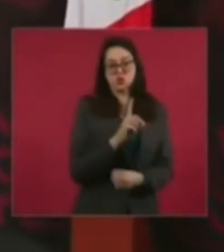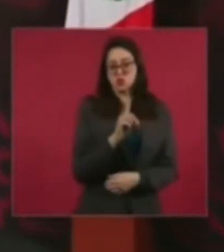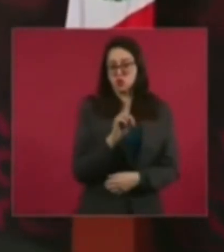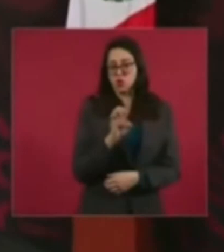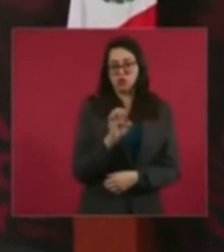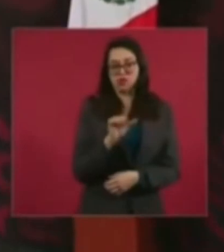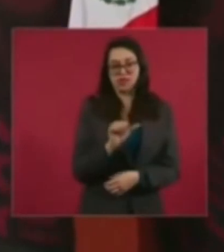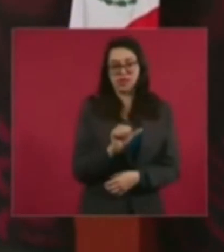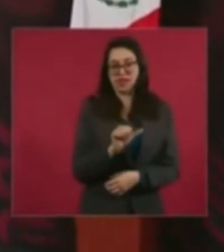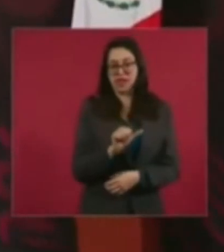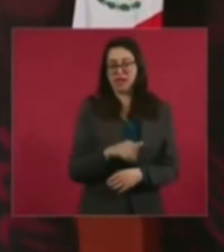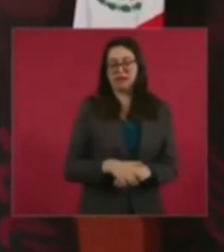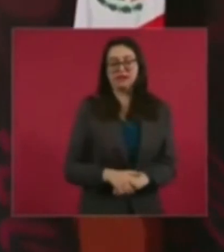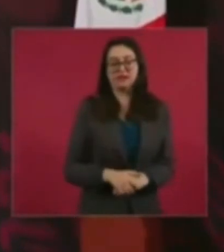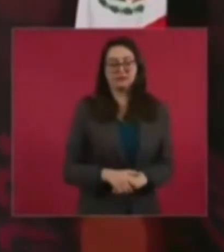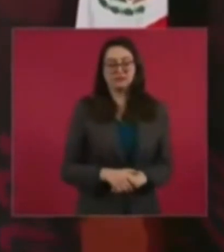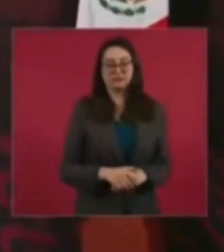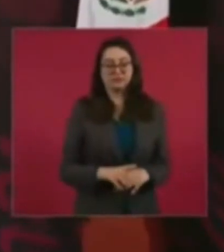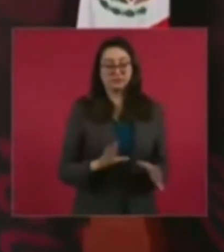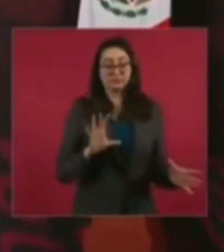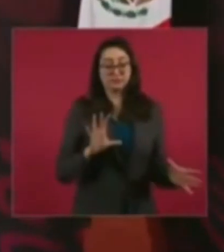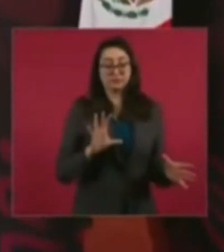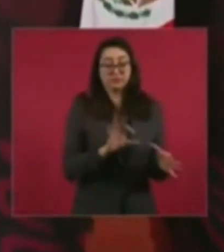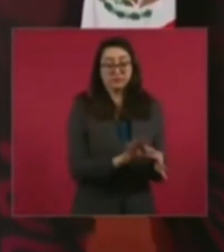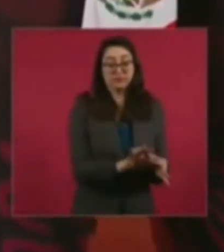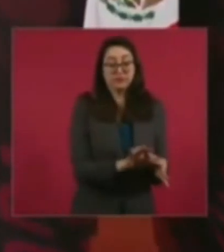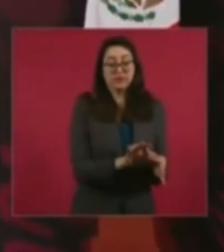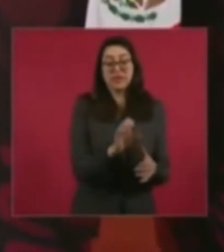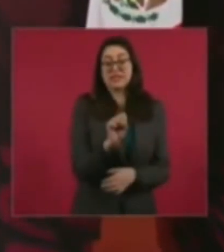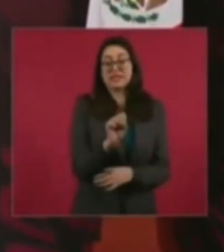y muy vinculado a Salinas de Gortari.